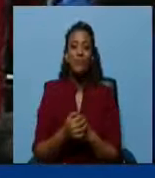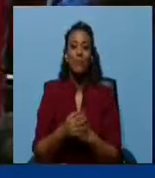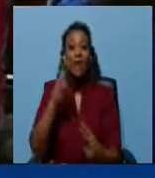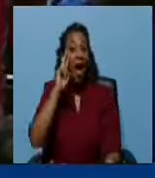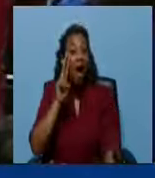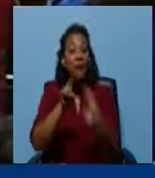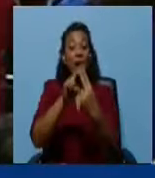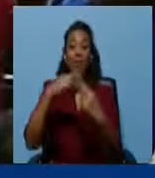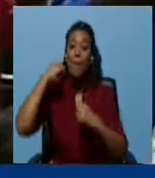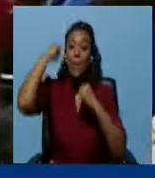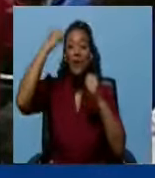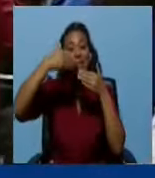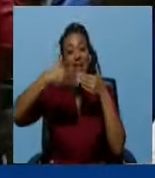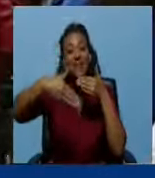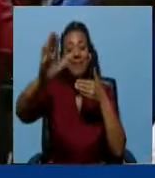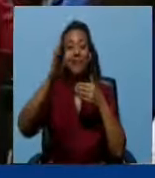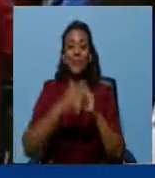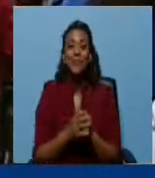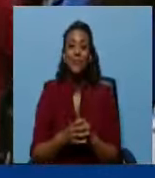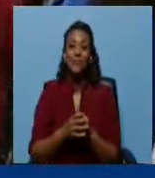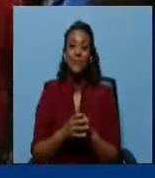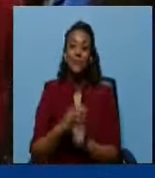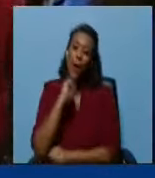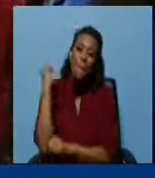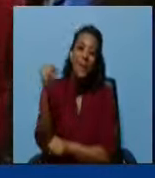Hasta la victoria siempre.